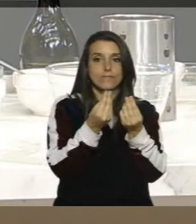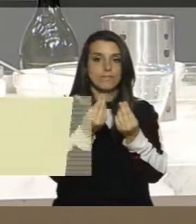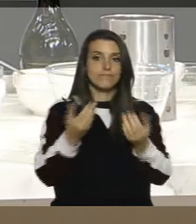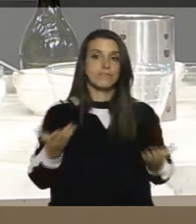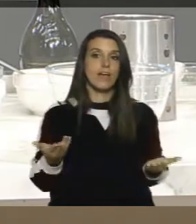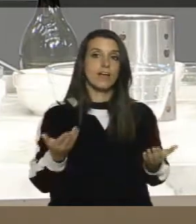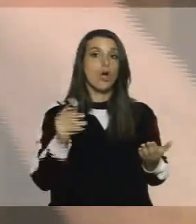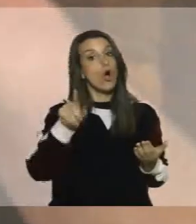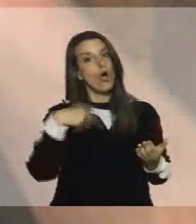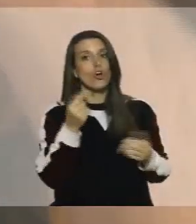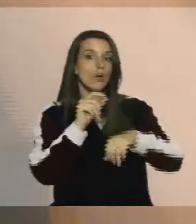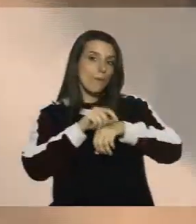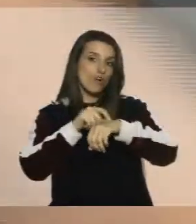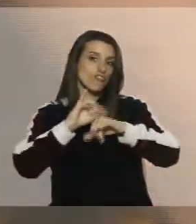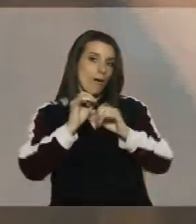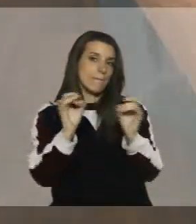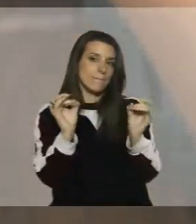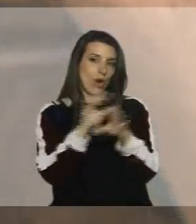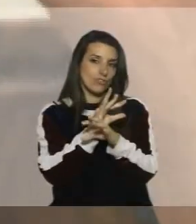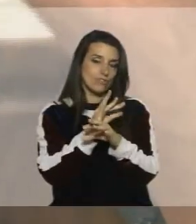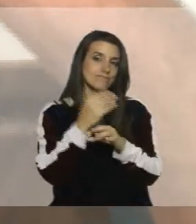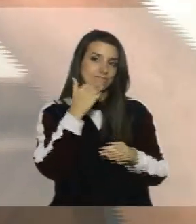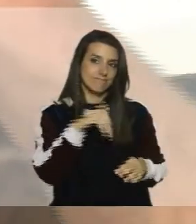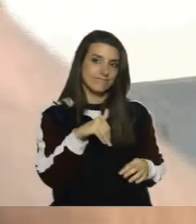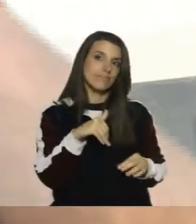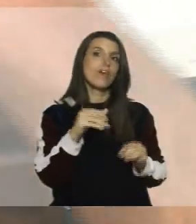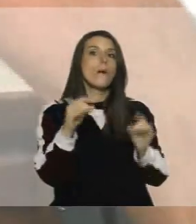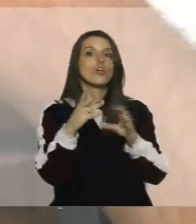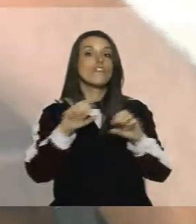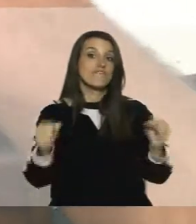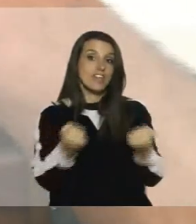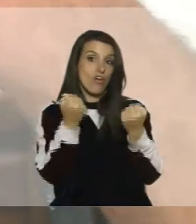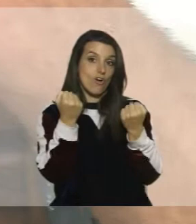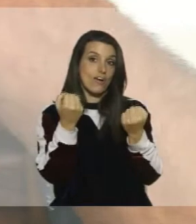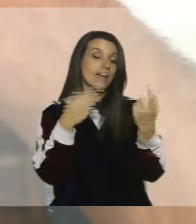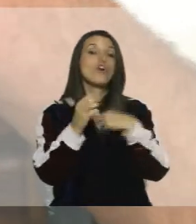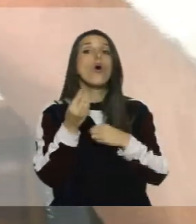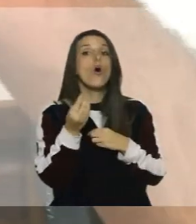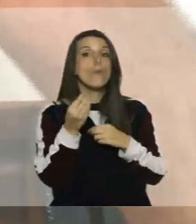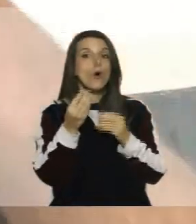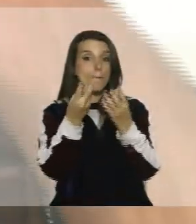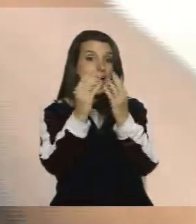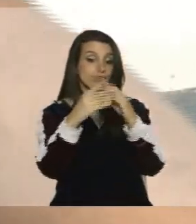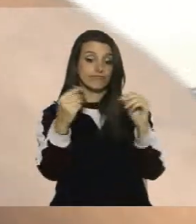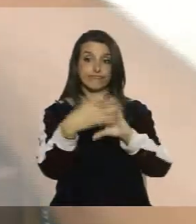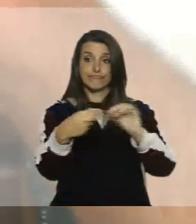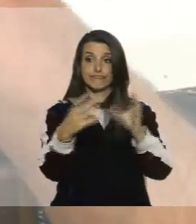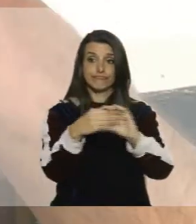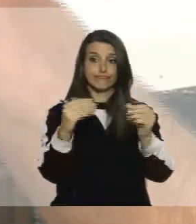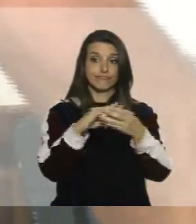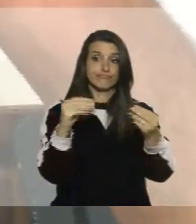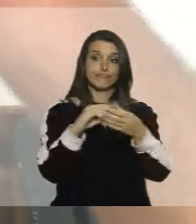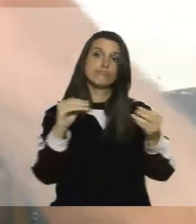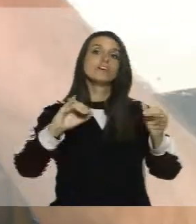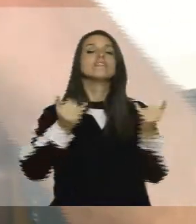Y acá tengo otro pollo que lo que hice fue el mismo proceso, hervirlo, este ya está frío. Lo que vamos a hacer es desmenuzarlo, así ahora lo podemos agregar al